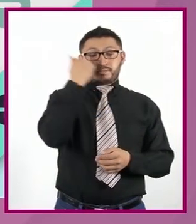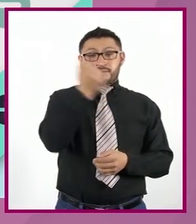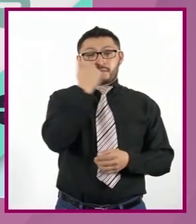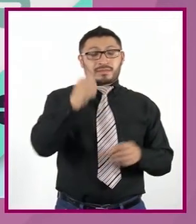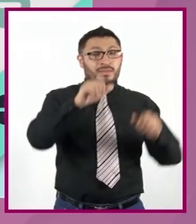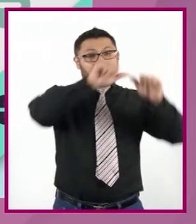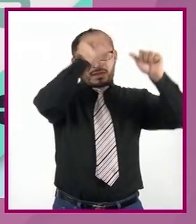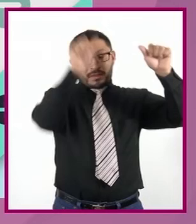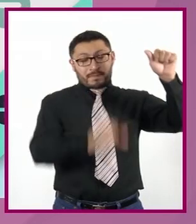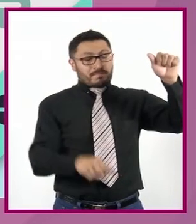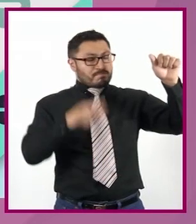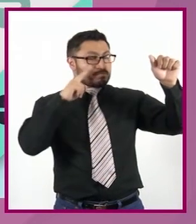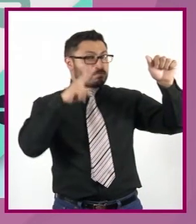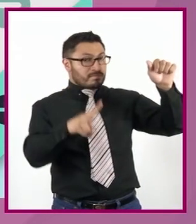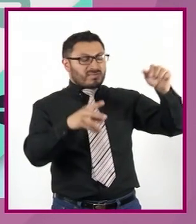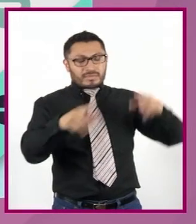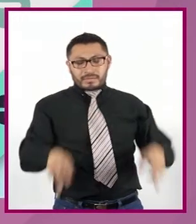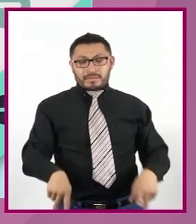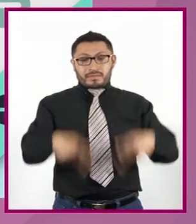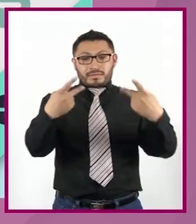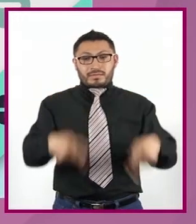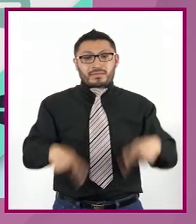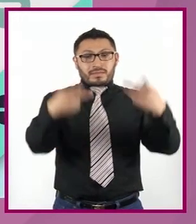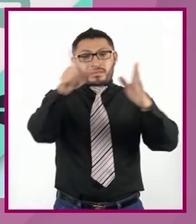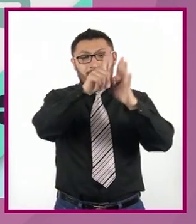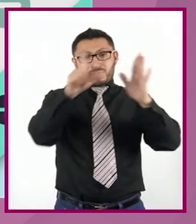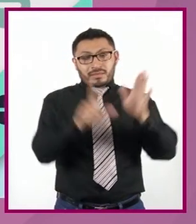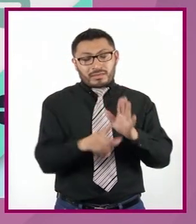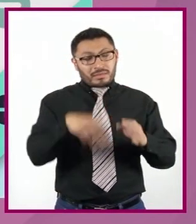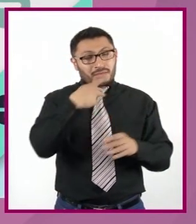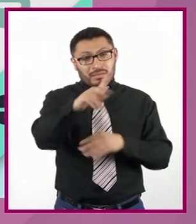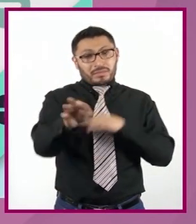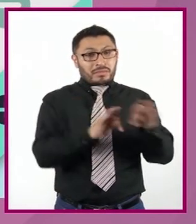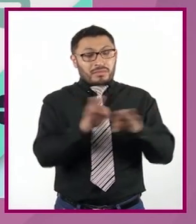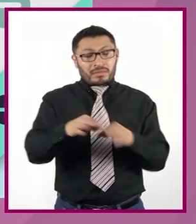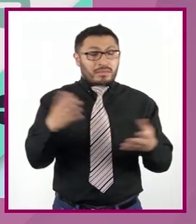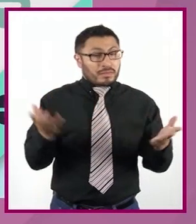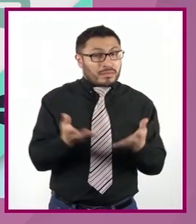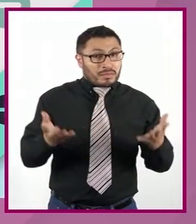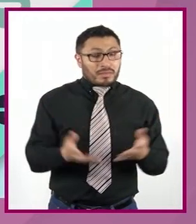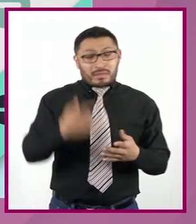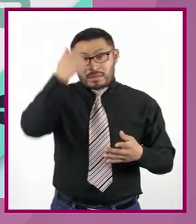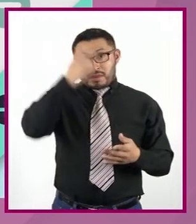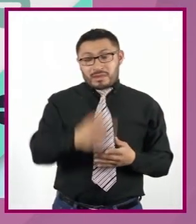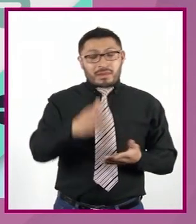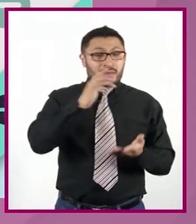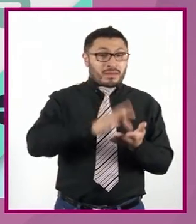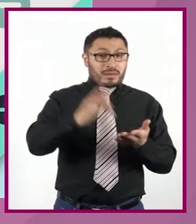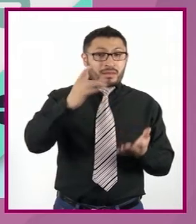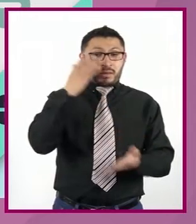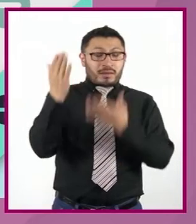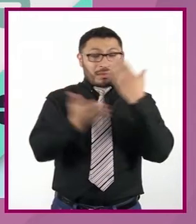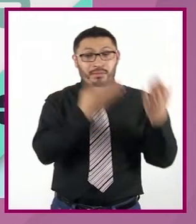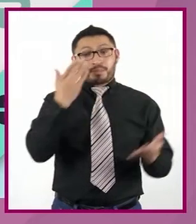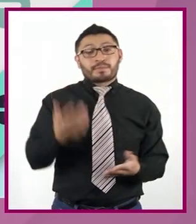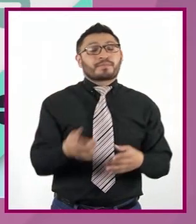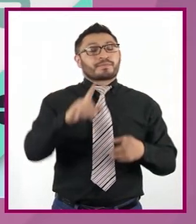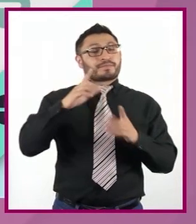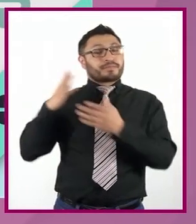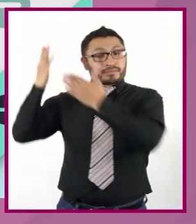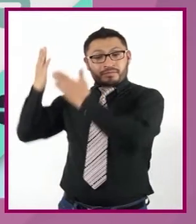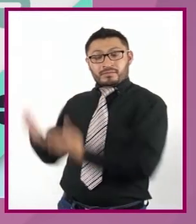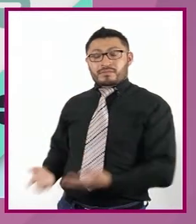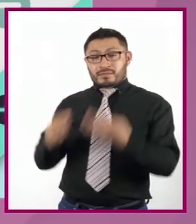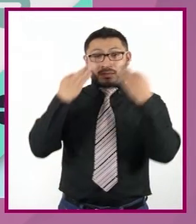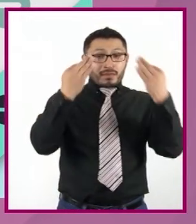artes visuales puso a la venta en línea algunas de sus obras para apoyarse con sus estudios. En la gráfica podemos